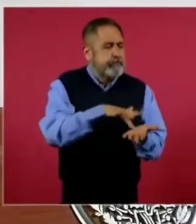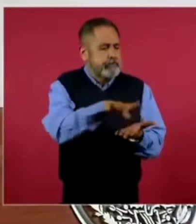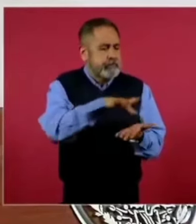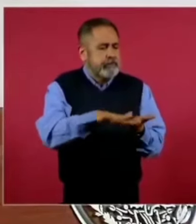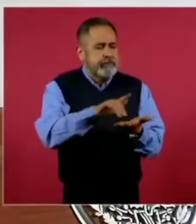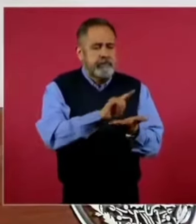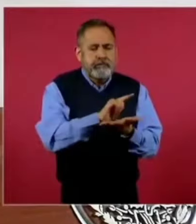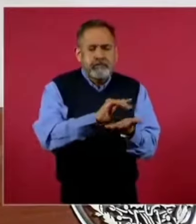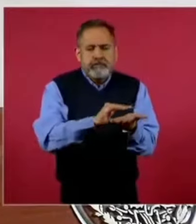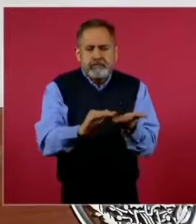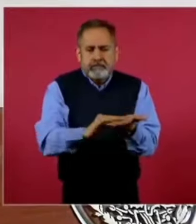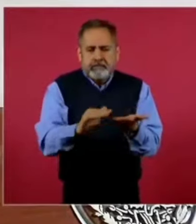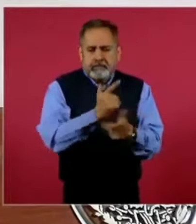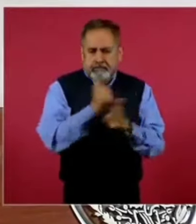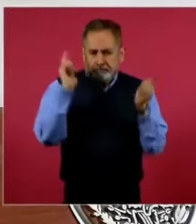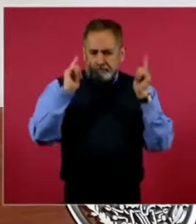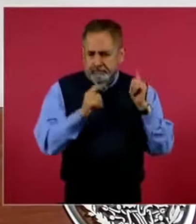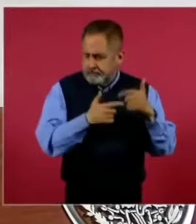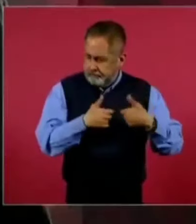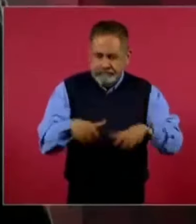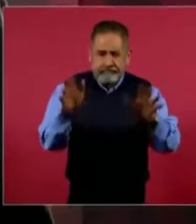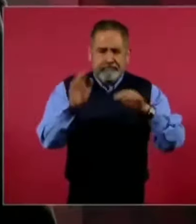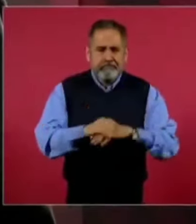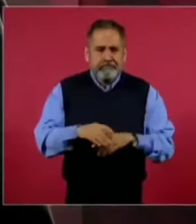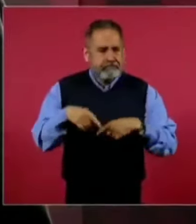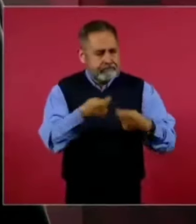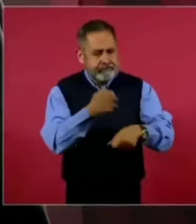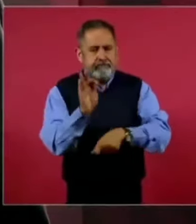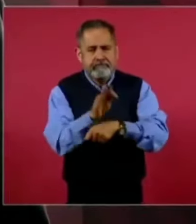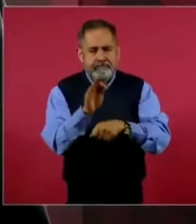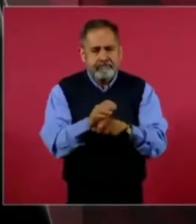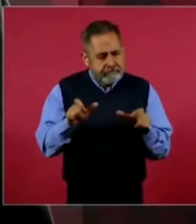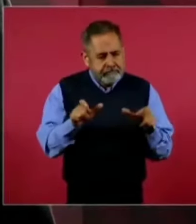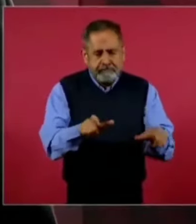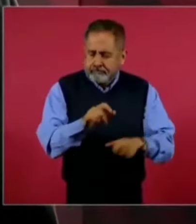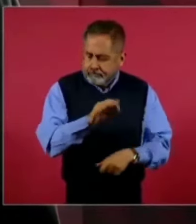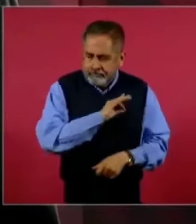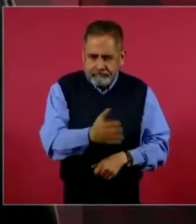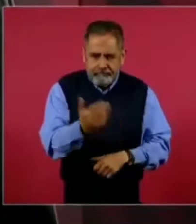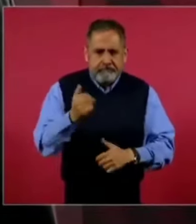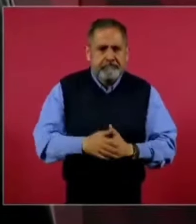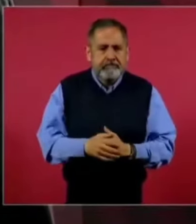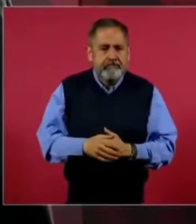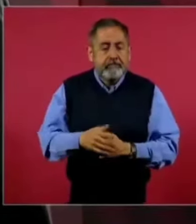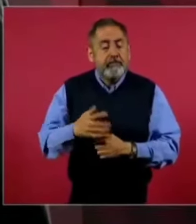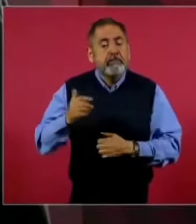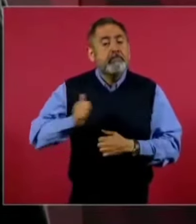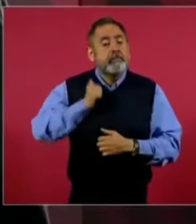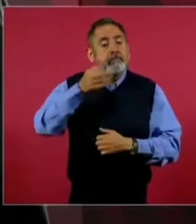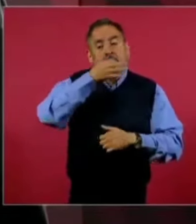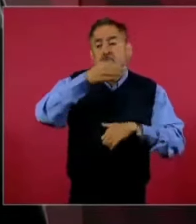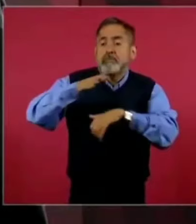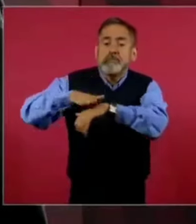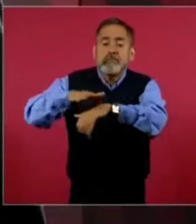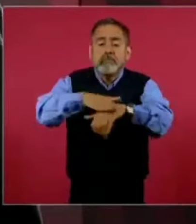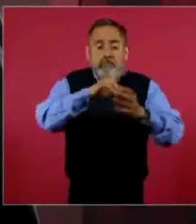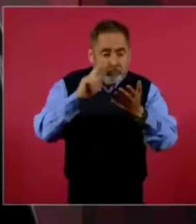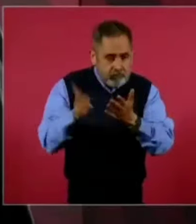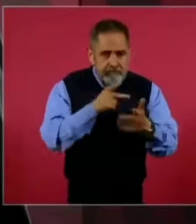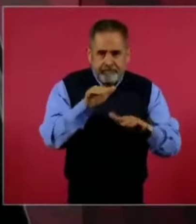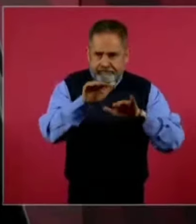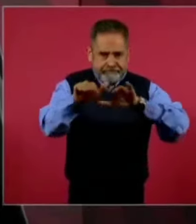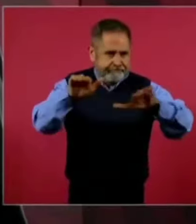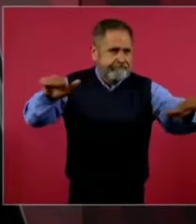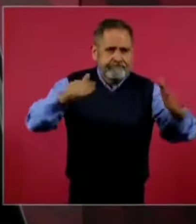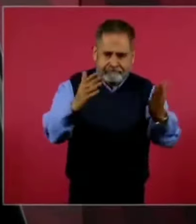con amnistía y les damos protección. Y aprovecho para volverlos a exhortar a